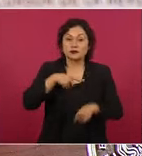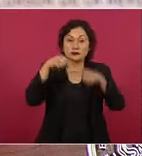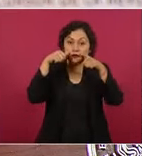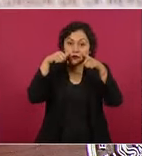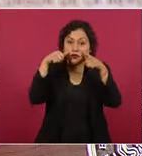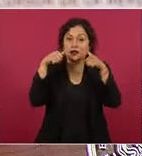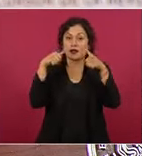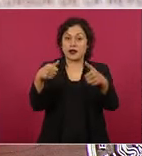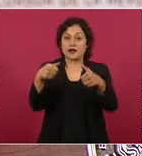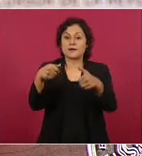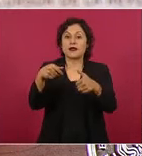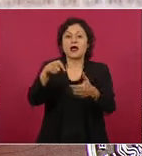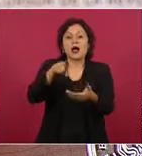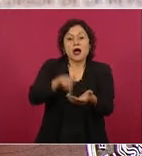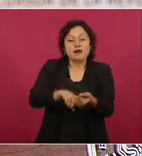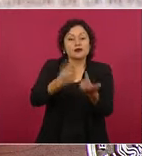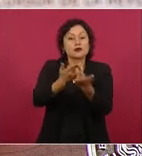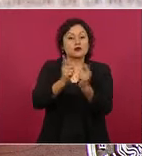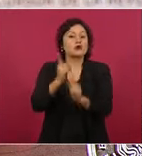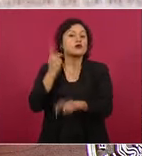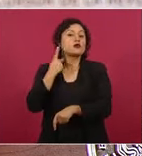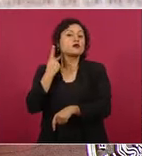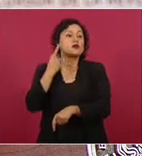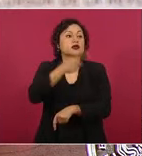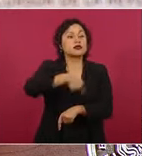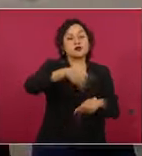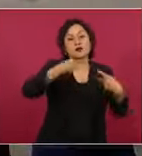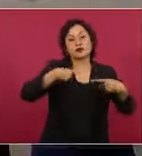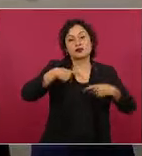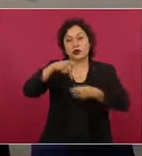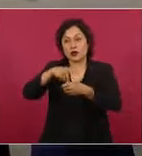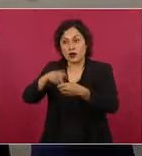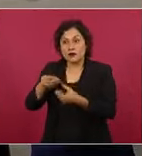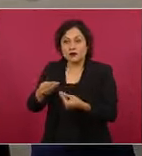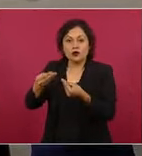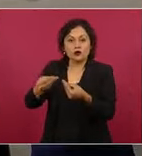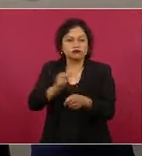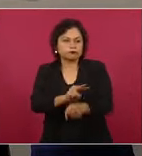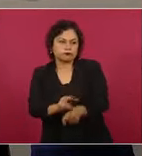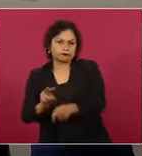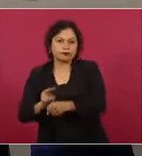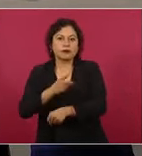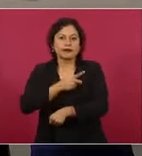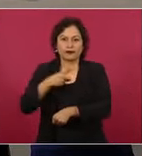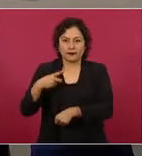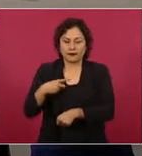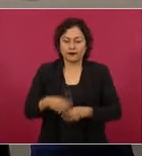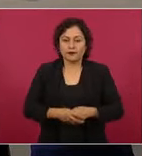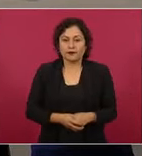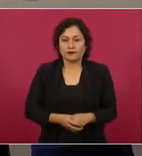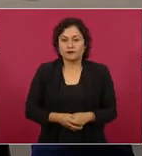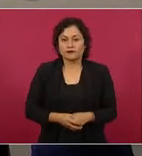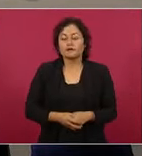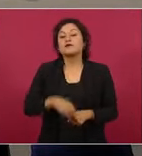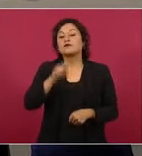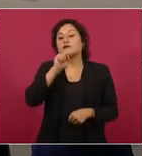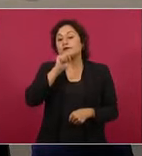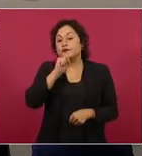personas a los partidos y el uso de tales recursos por parte de estos. Los gastos en